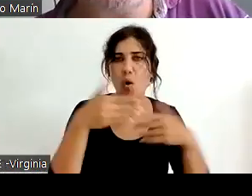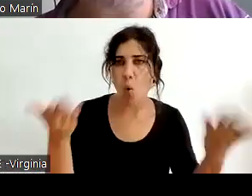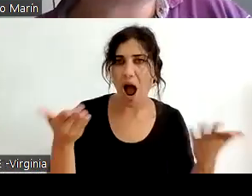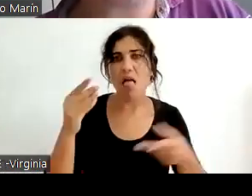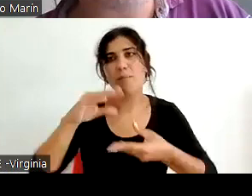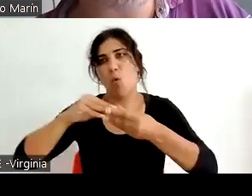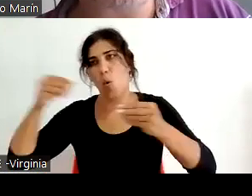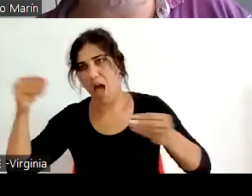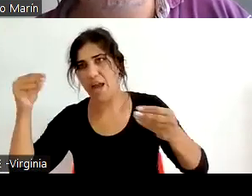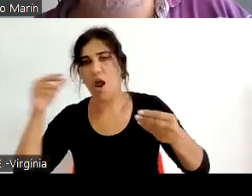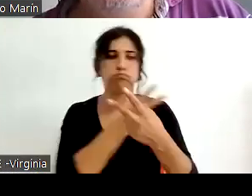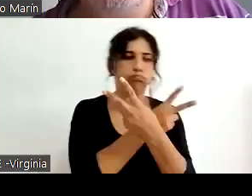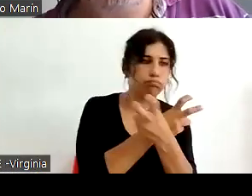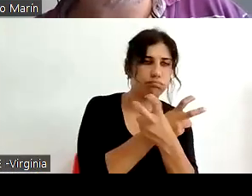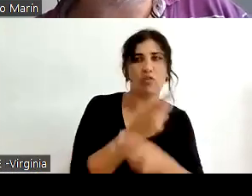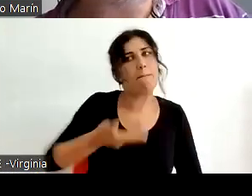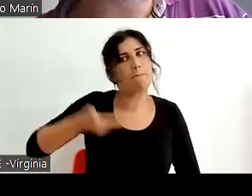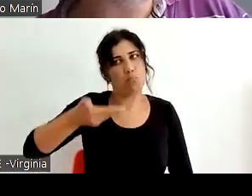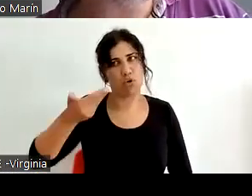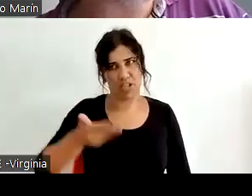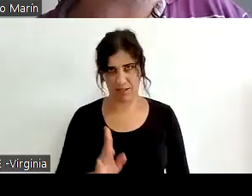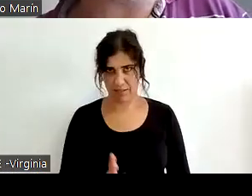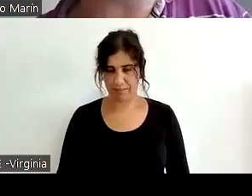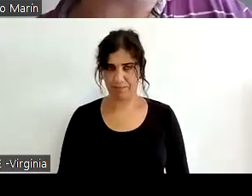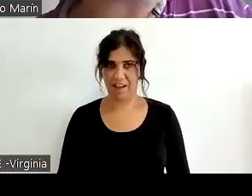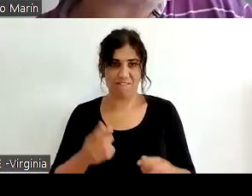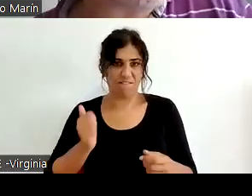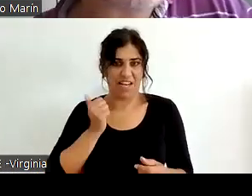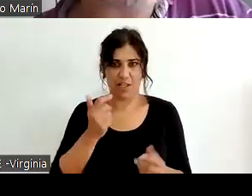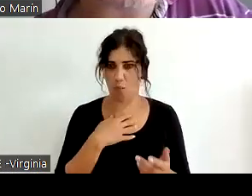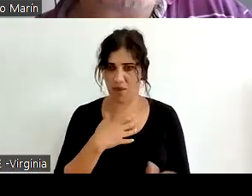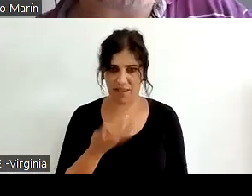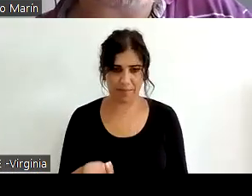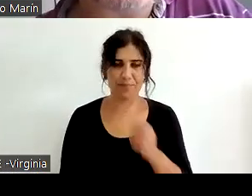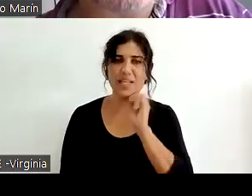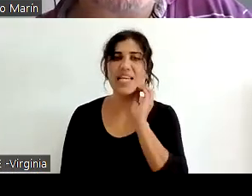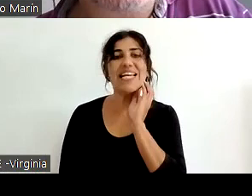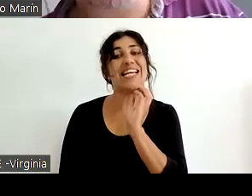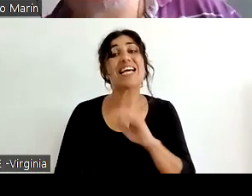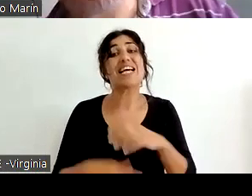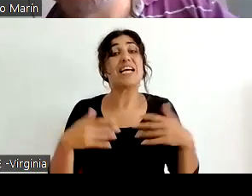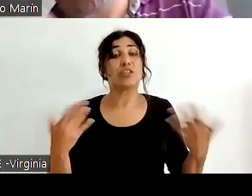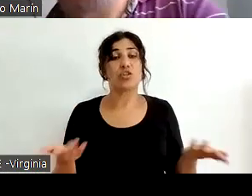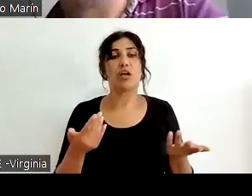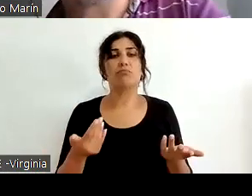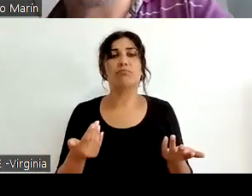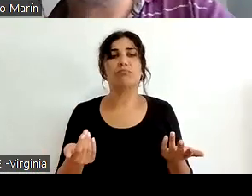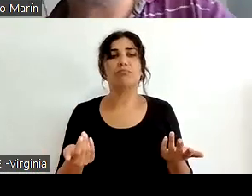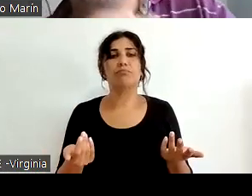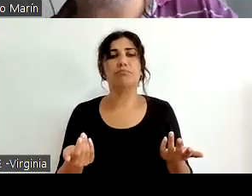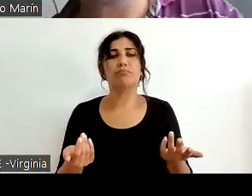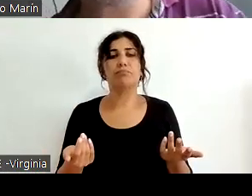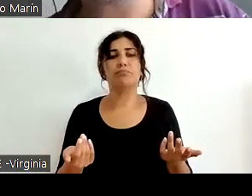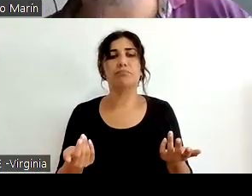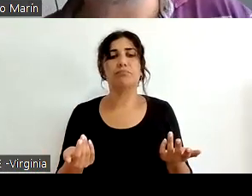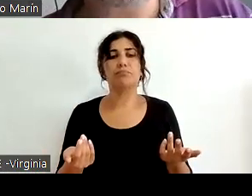y óseas, no pueden faltar. Y diría que básicamente esos elementos, porque la grasa está más implicada en otros tejidos,